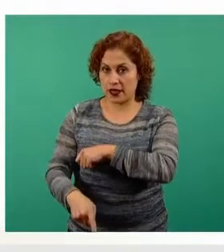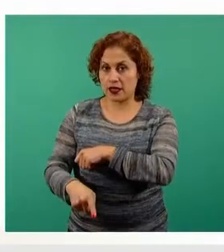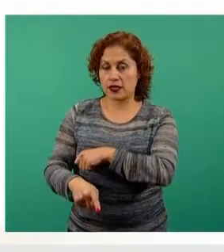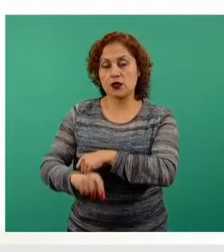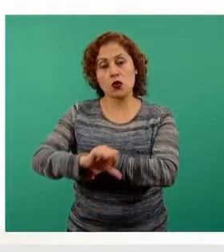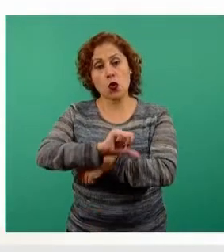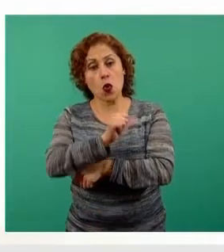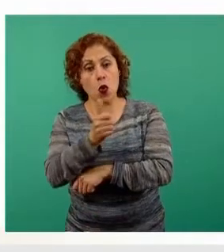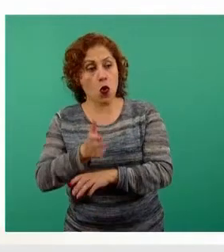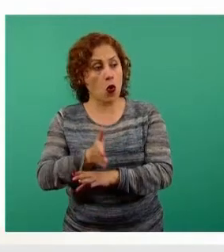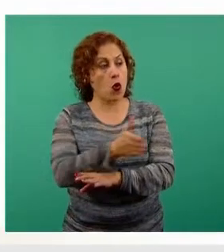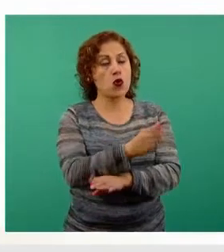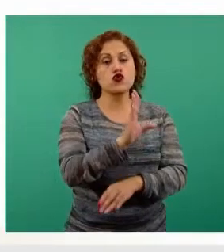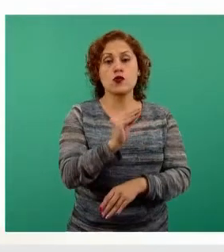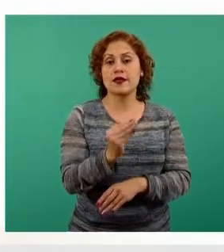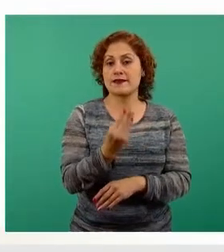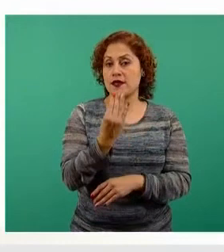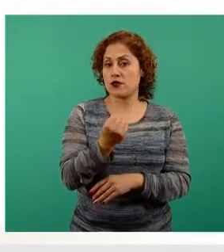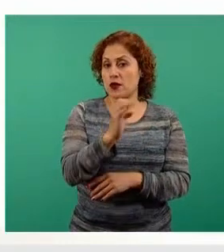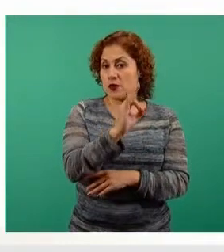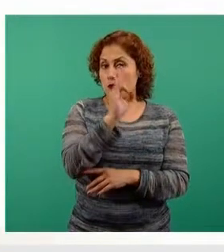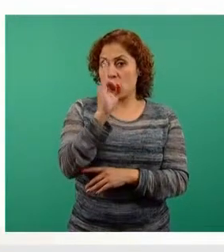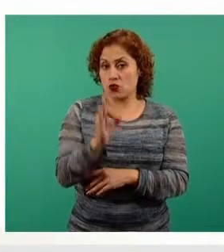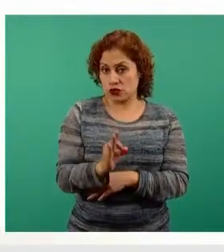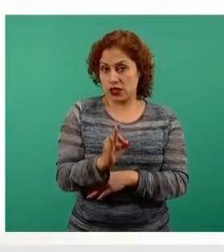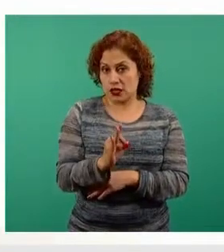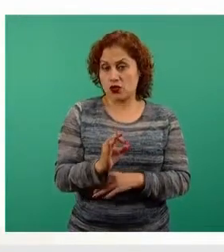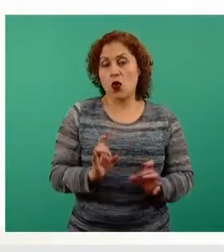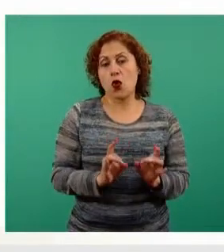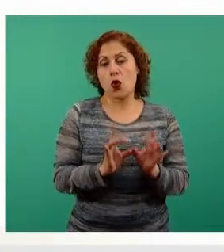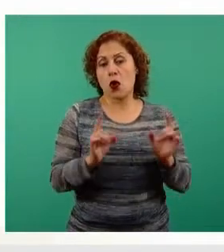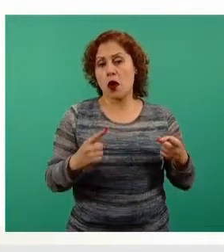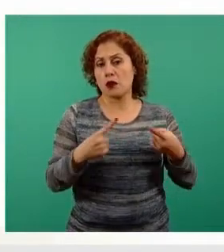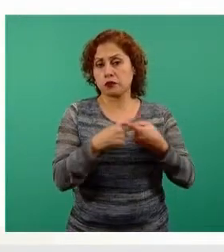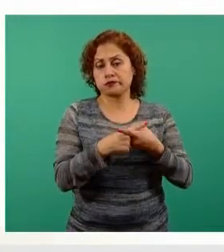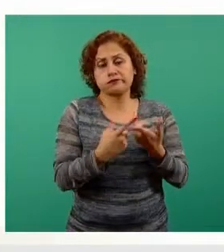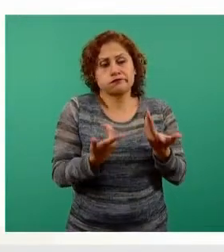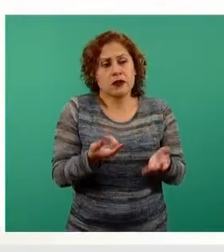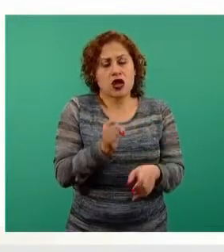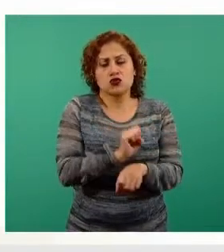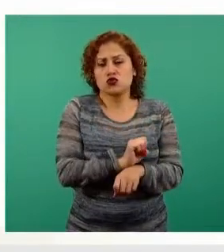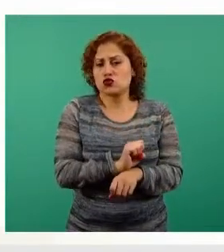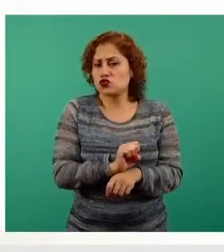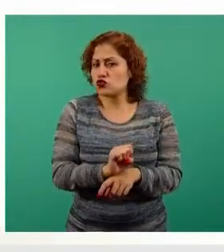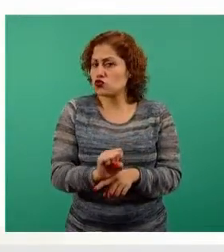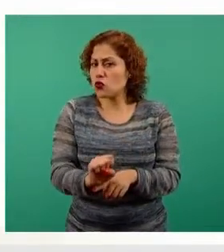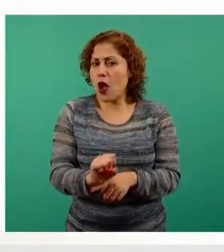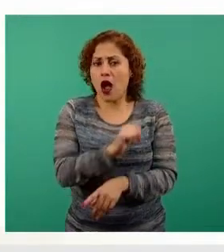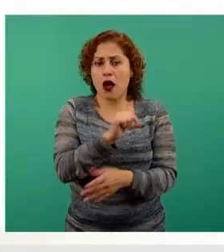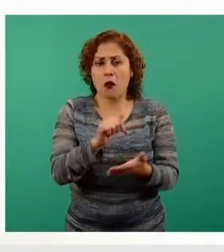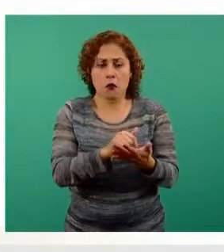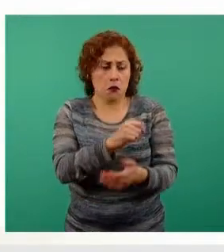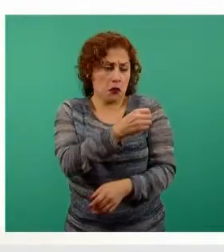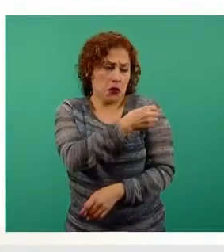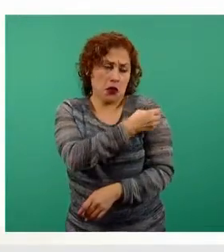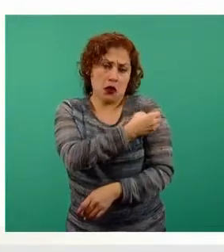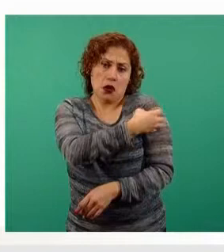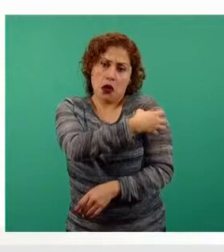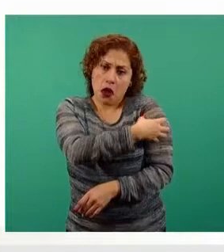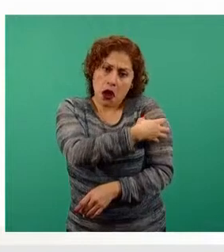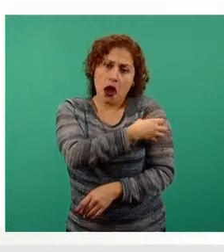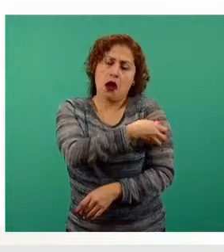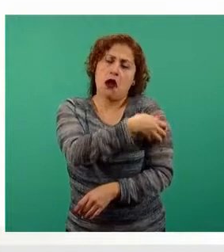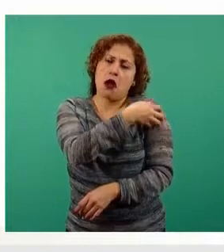más del 99%, la gran mayoría de los ESAVIs, son básicamente reacciones locales y temporales que